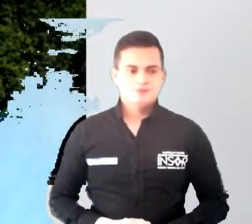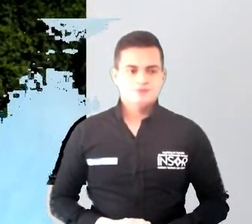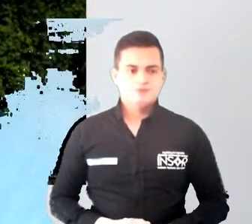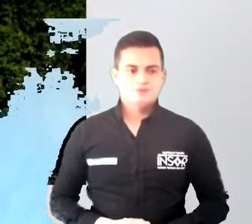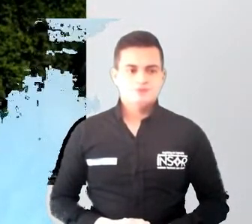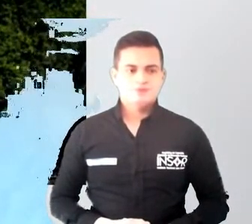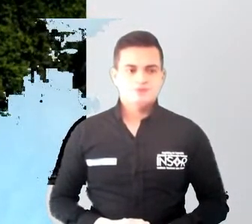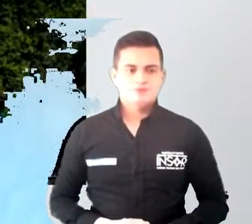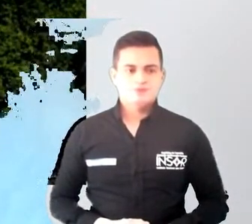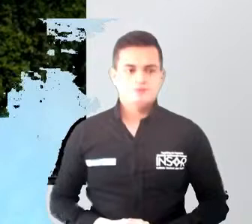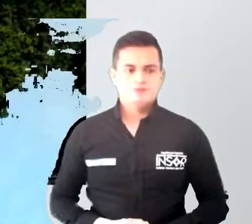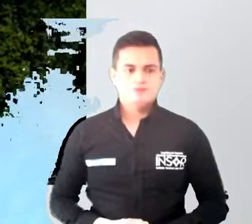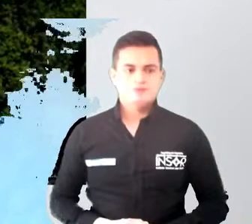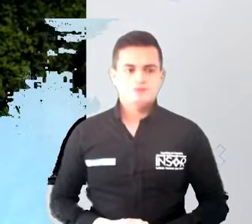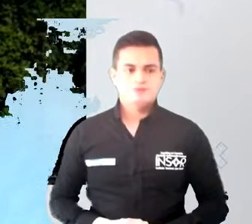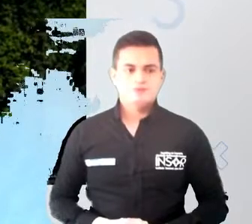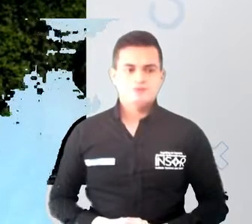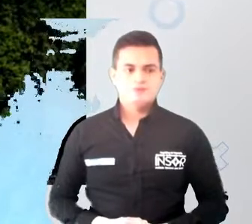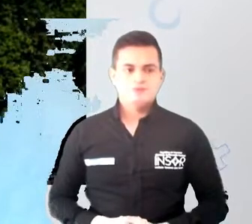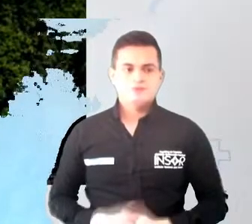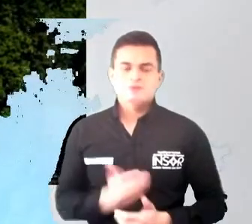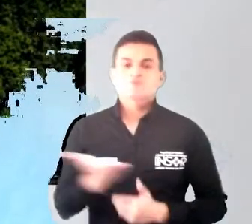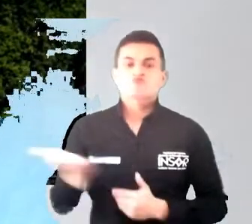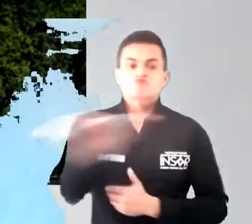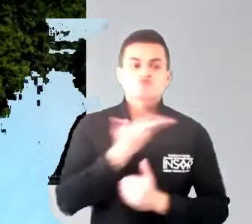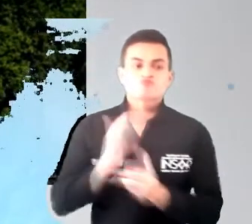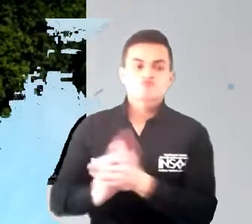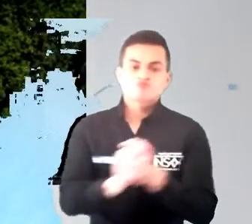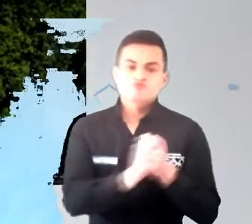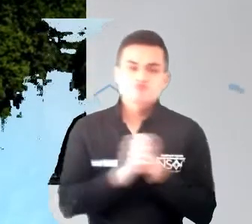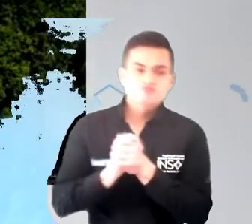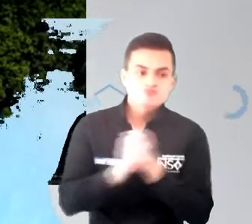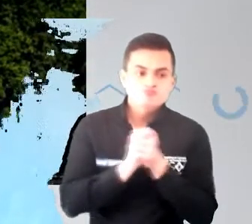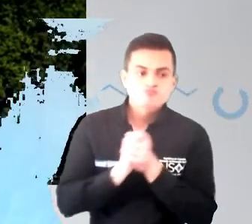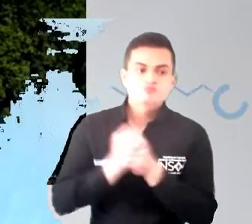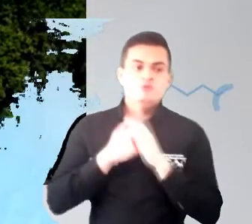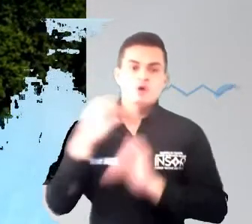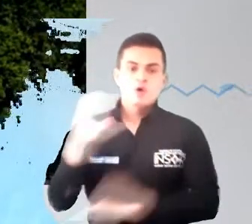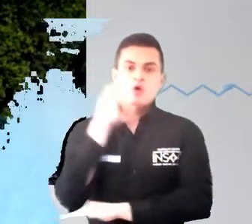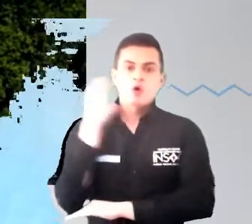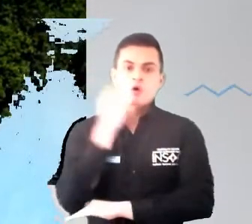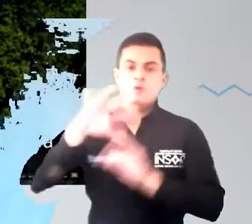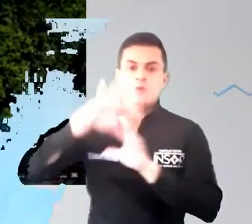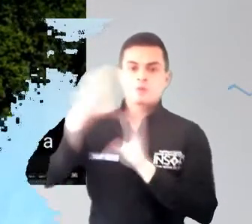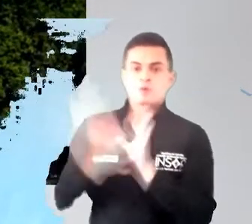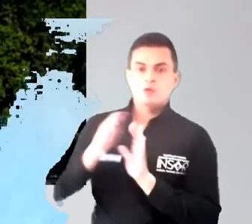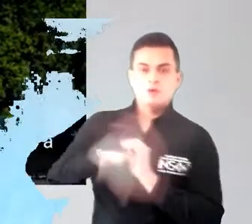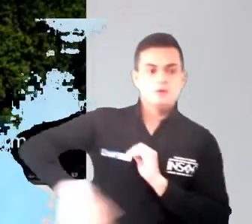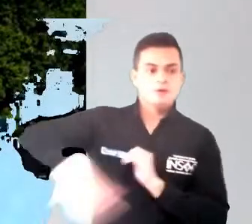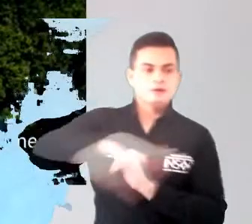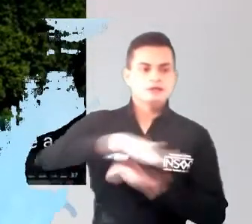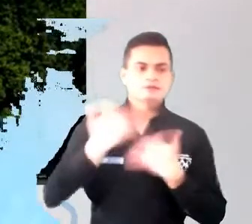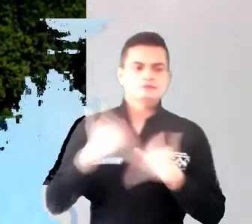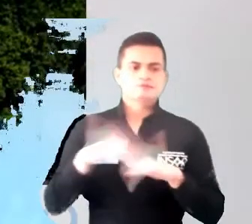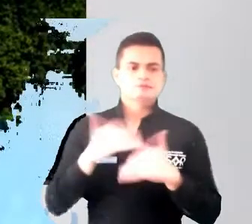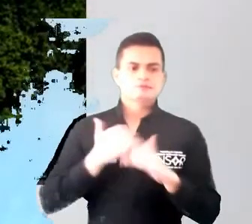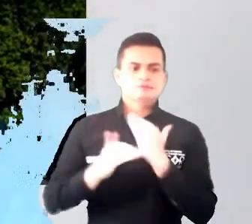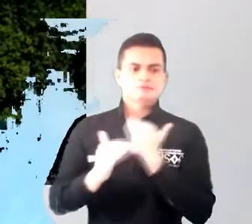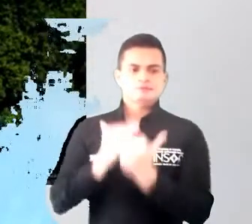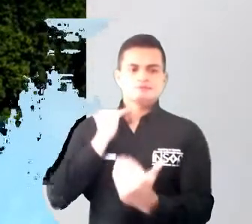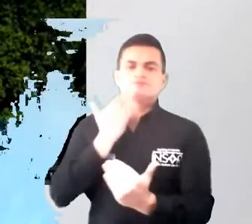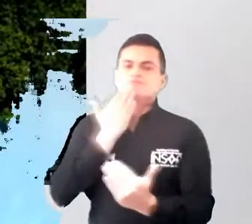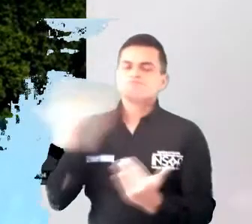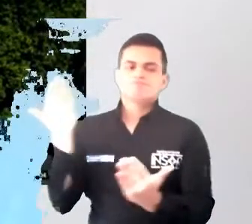colegas de Colombia y otras partes del mundo, gracias por invitarme a compartir